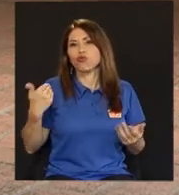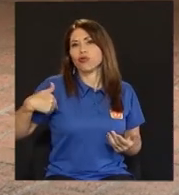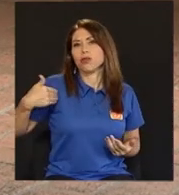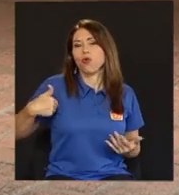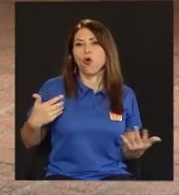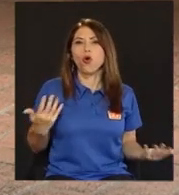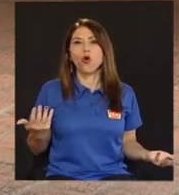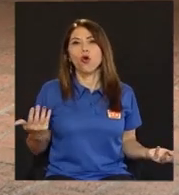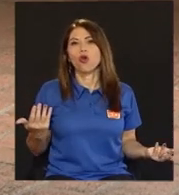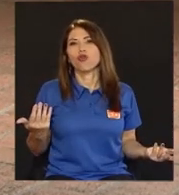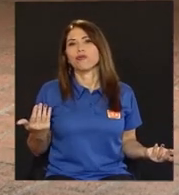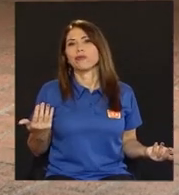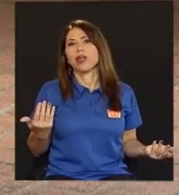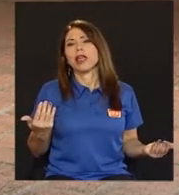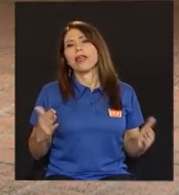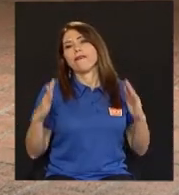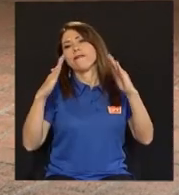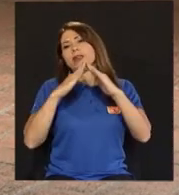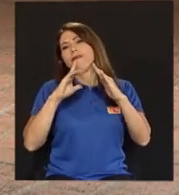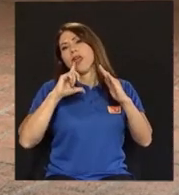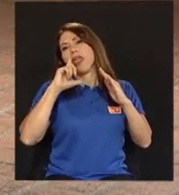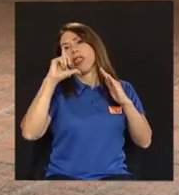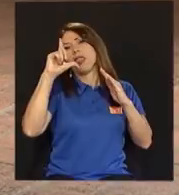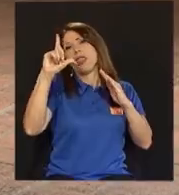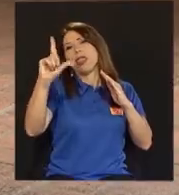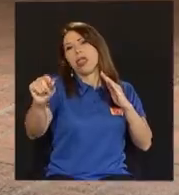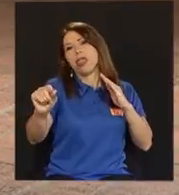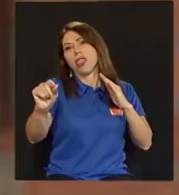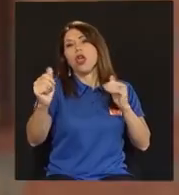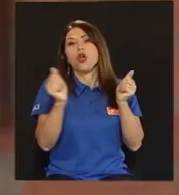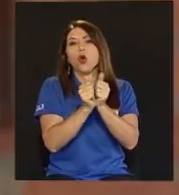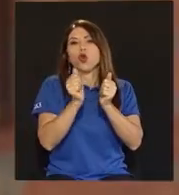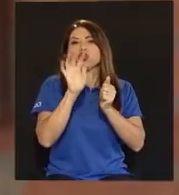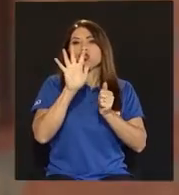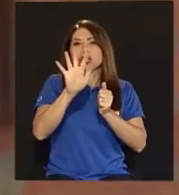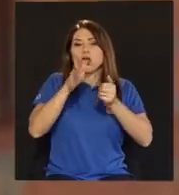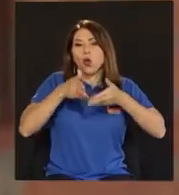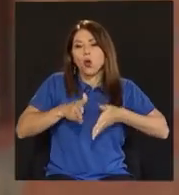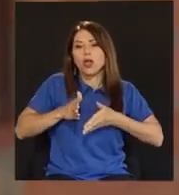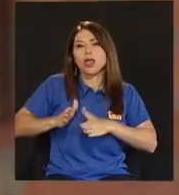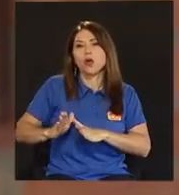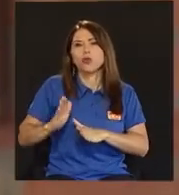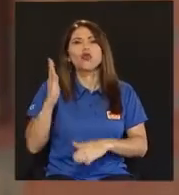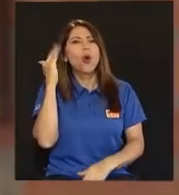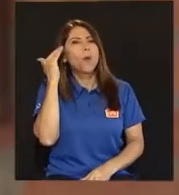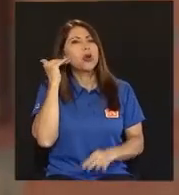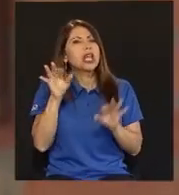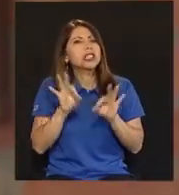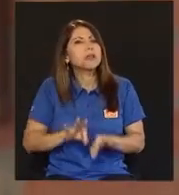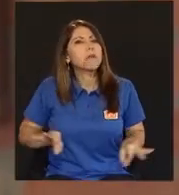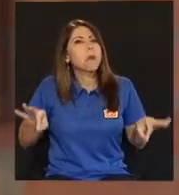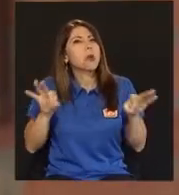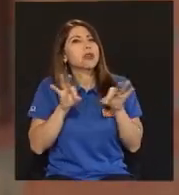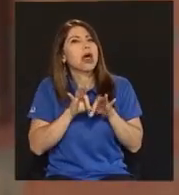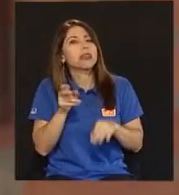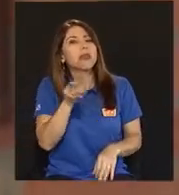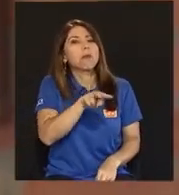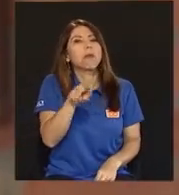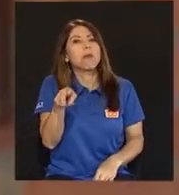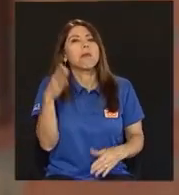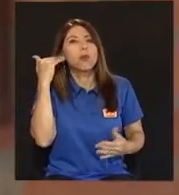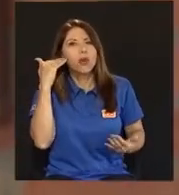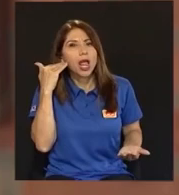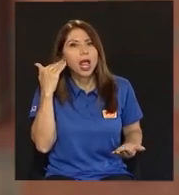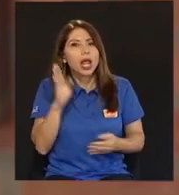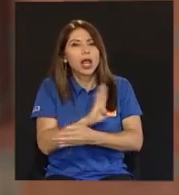señor que vive en zona rural y tiene 5 hijos, por qué es importante para cualquiera de ellos dos que